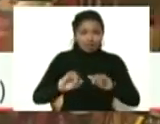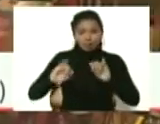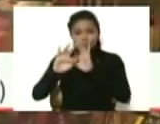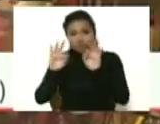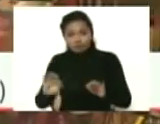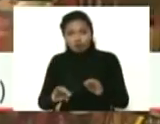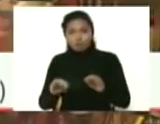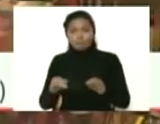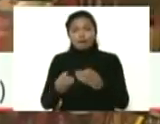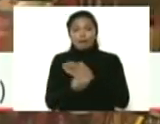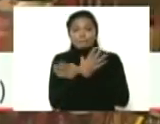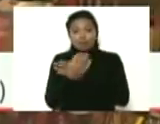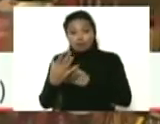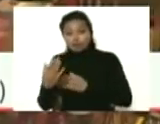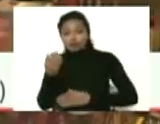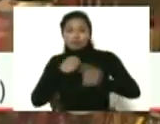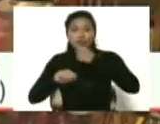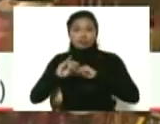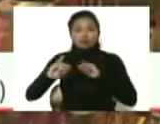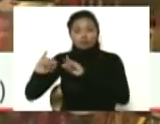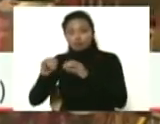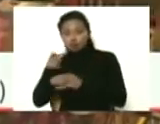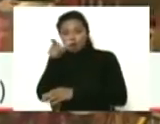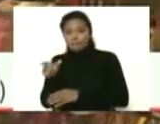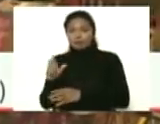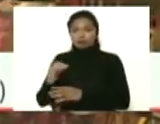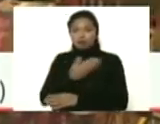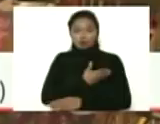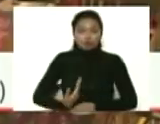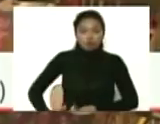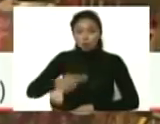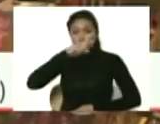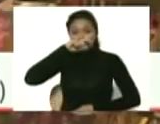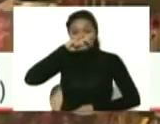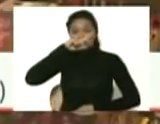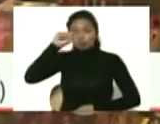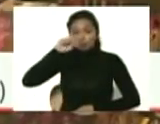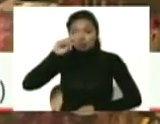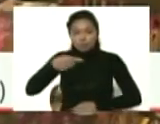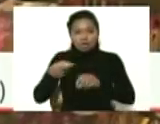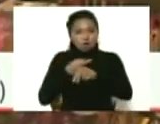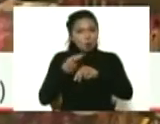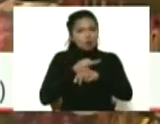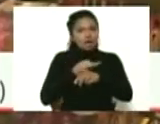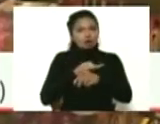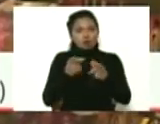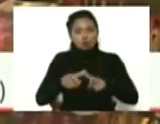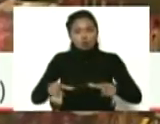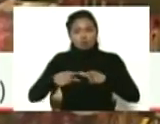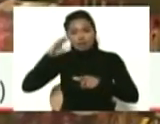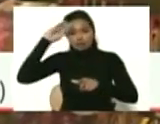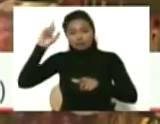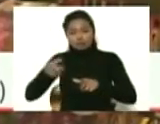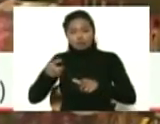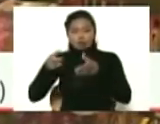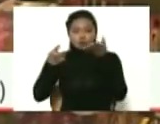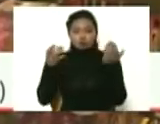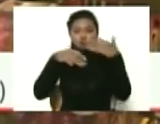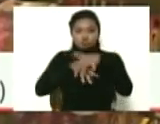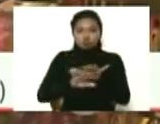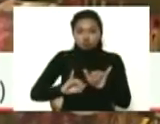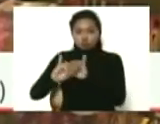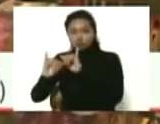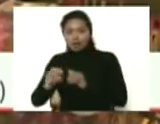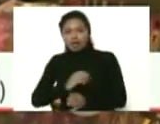al Palacio de Miraflores y a usted y a su persona y a todo nuestro gobierno. Esta es la unidad cívico-militar que dejó nuestro comandante